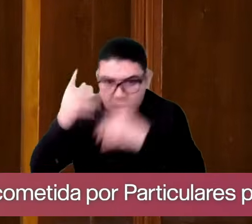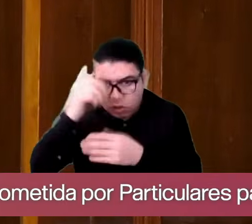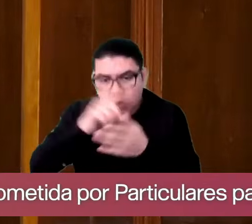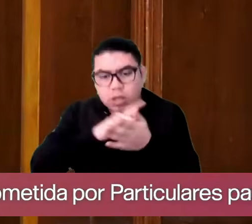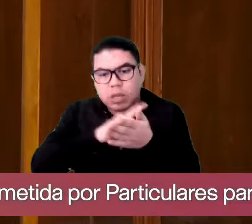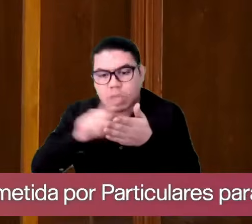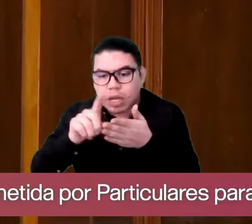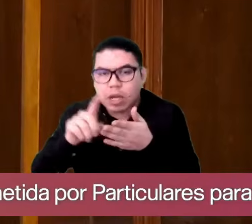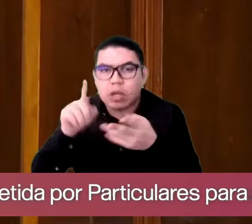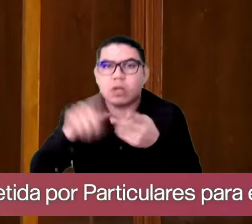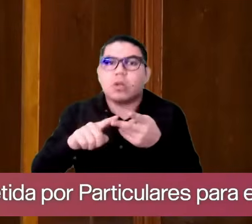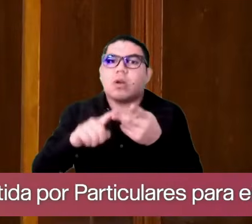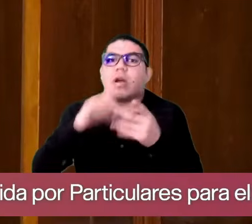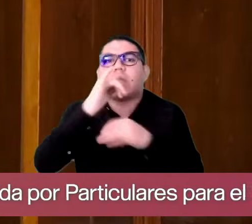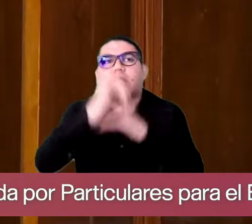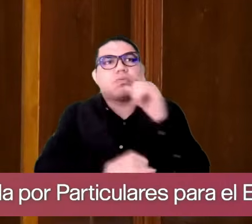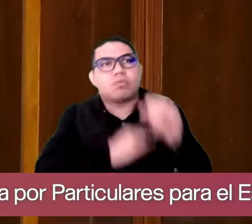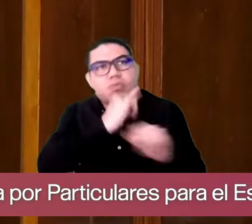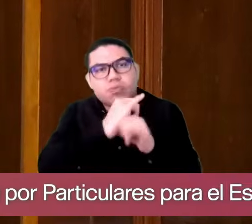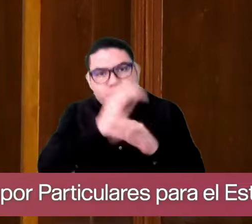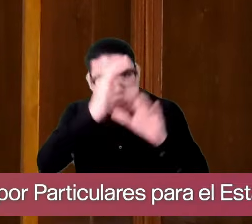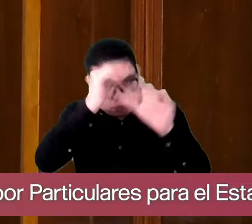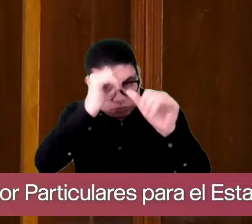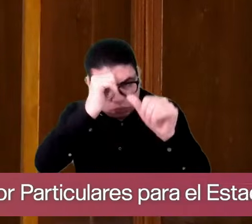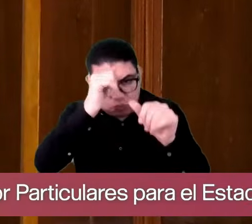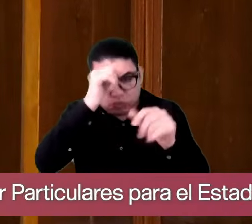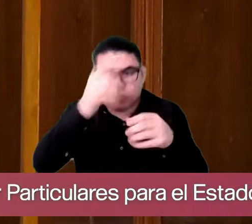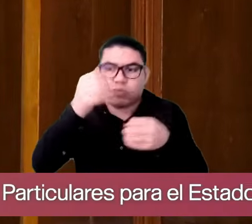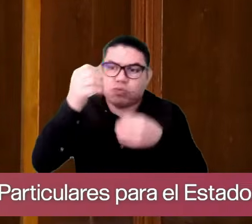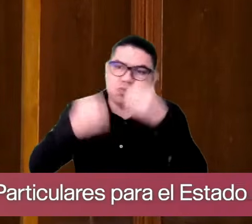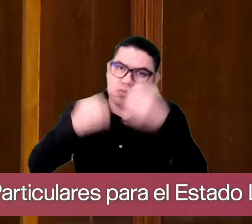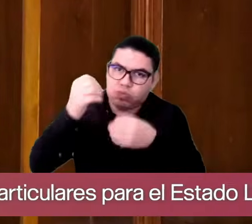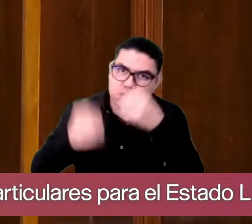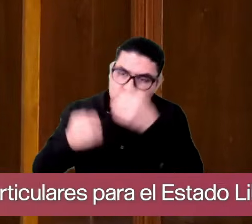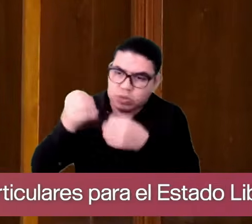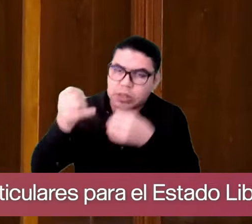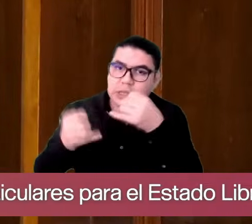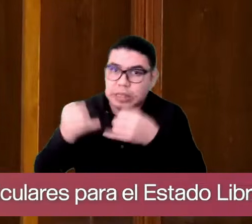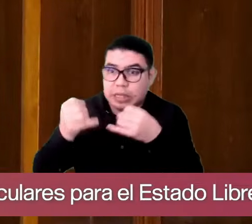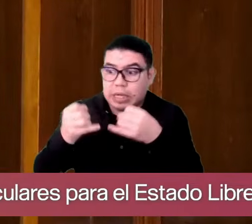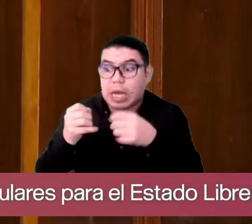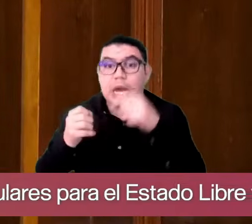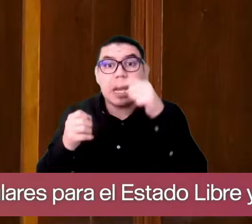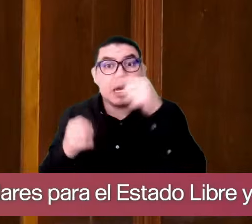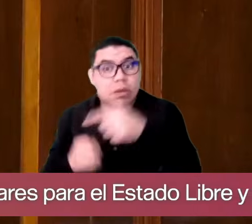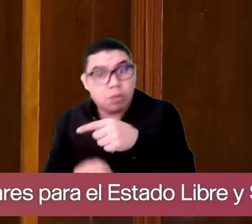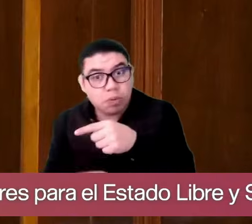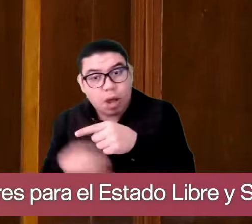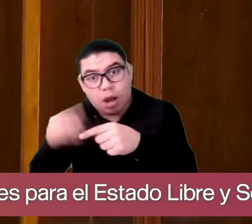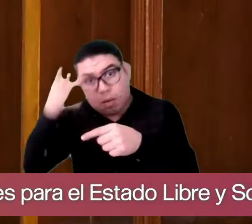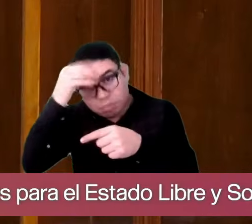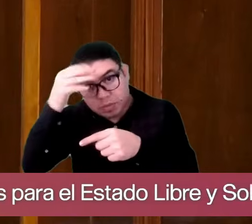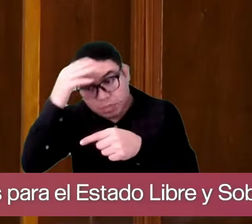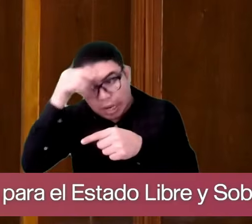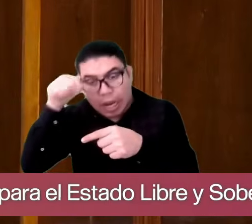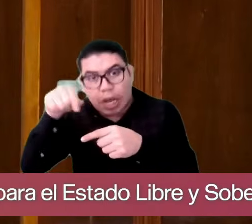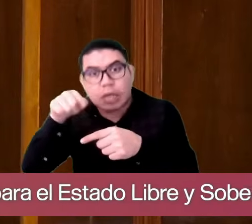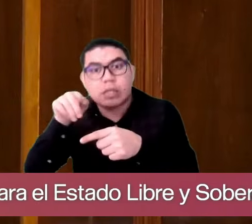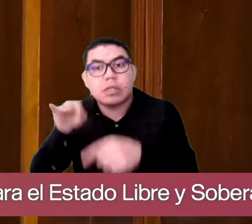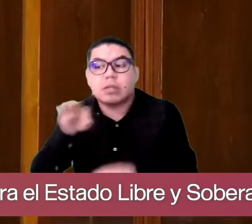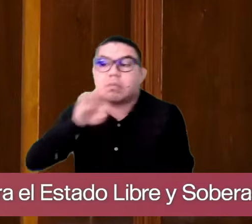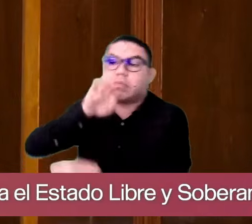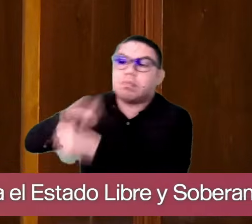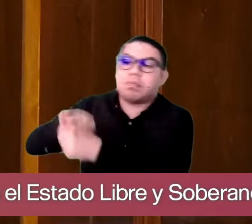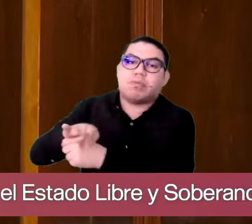internacionales, de procedimientos y audiencias judiciales. Fue la voz de su propia hija